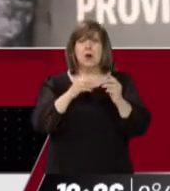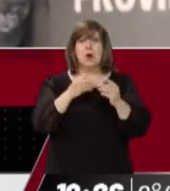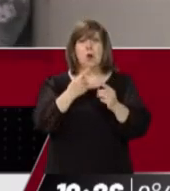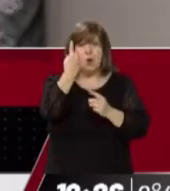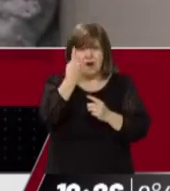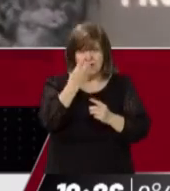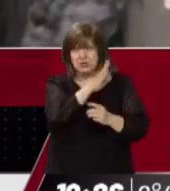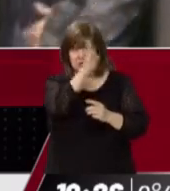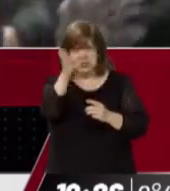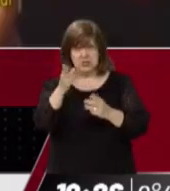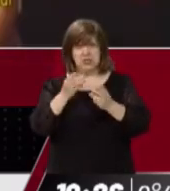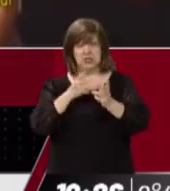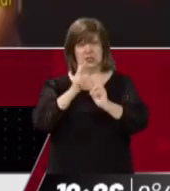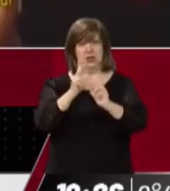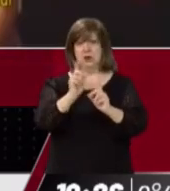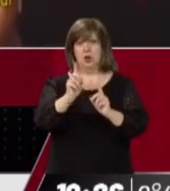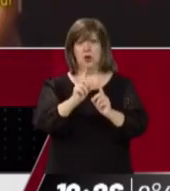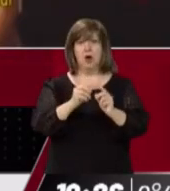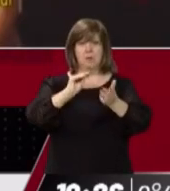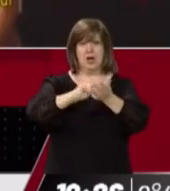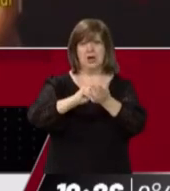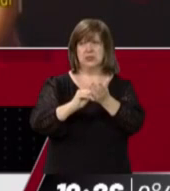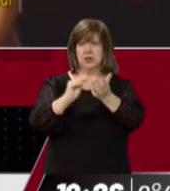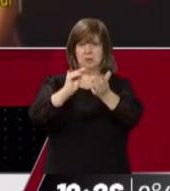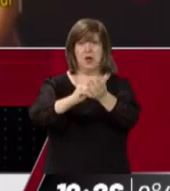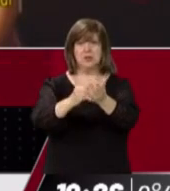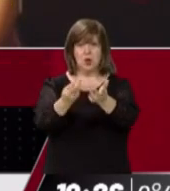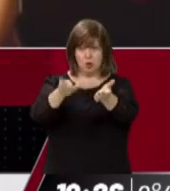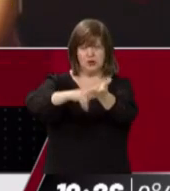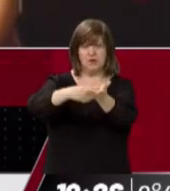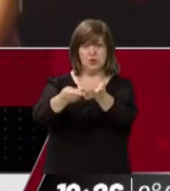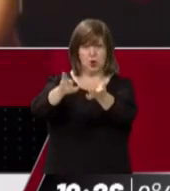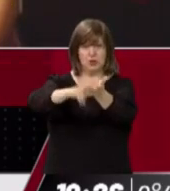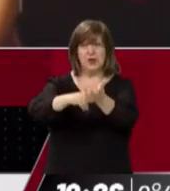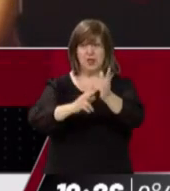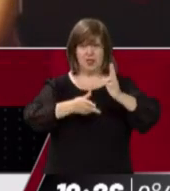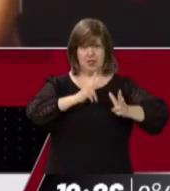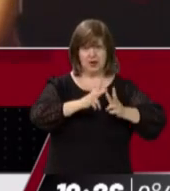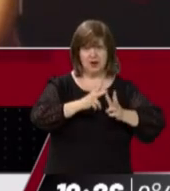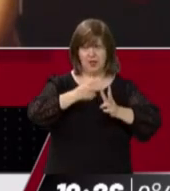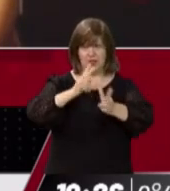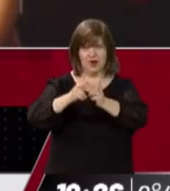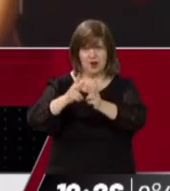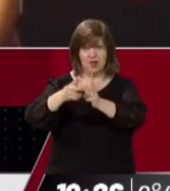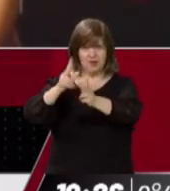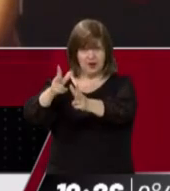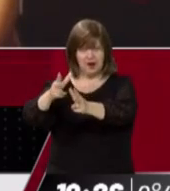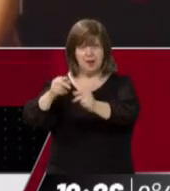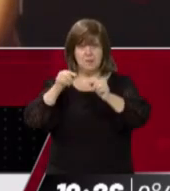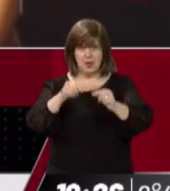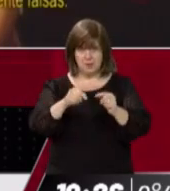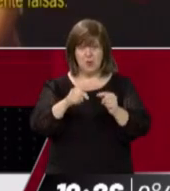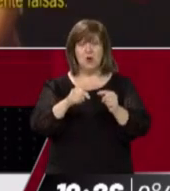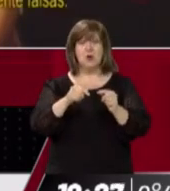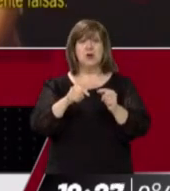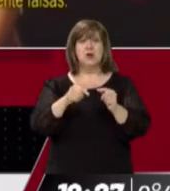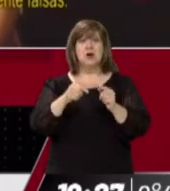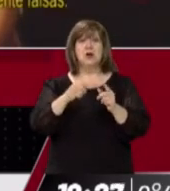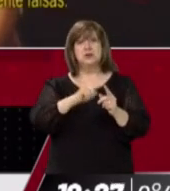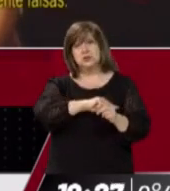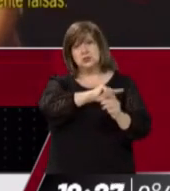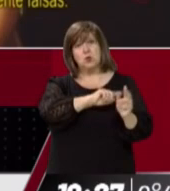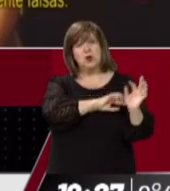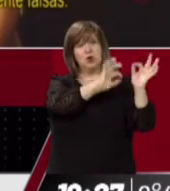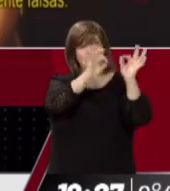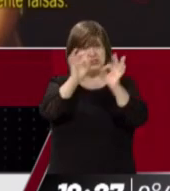fueron muchísimas veces porque esto se alargó muchísimo y los chicos cada vez que tuvieron que declarar era volver